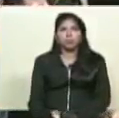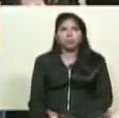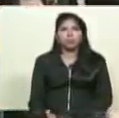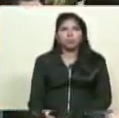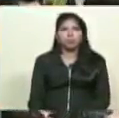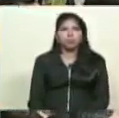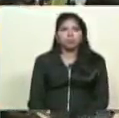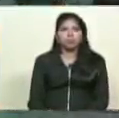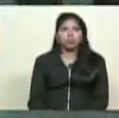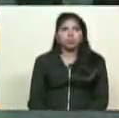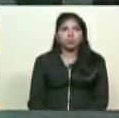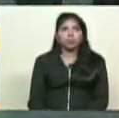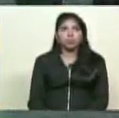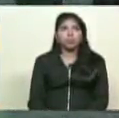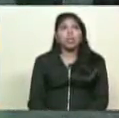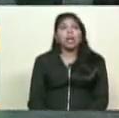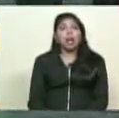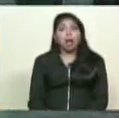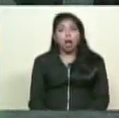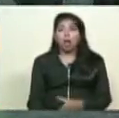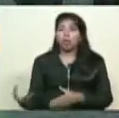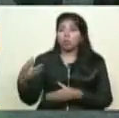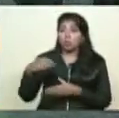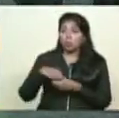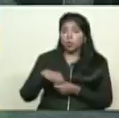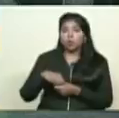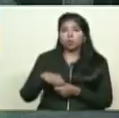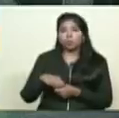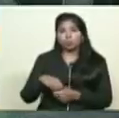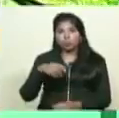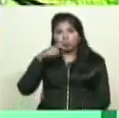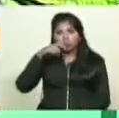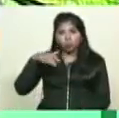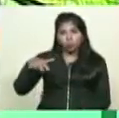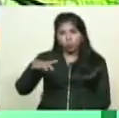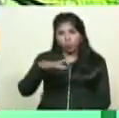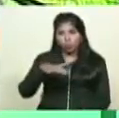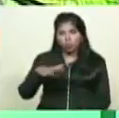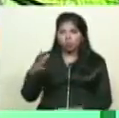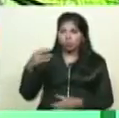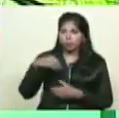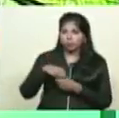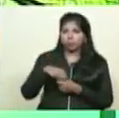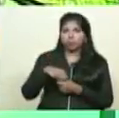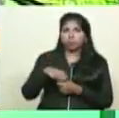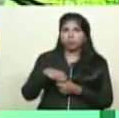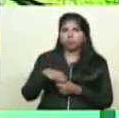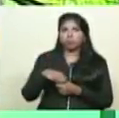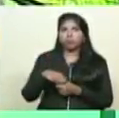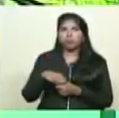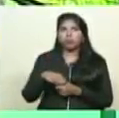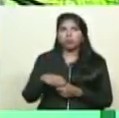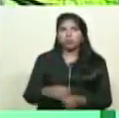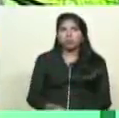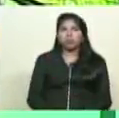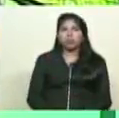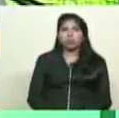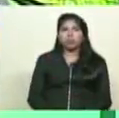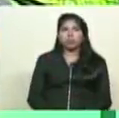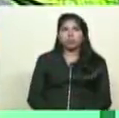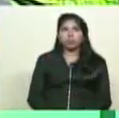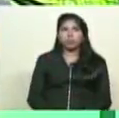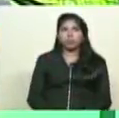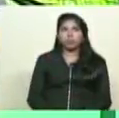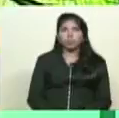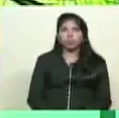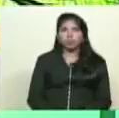Amerita que la clase obrera se suma más allá de la consigna marxista en clase para sí misma y se